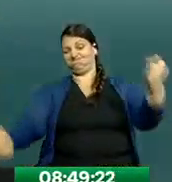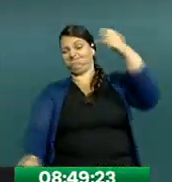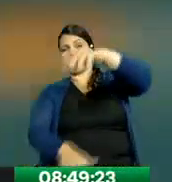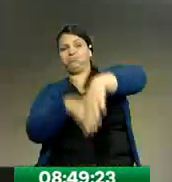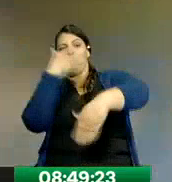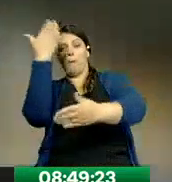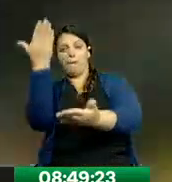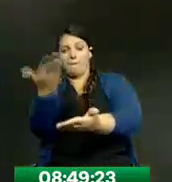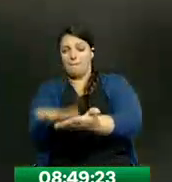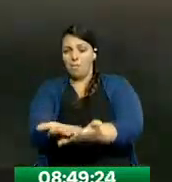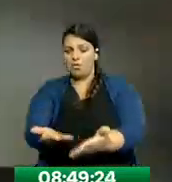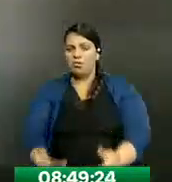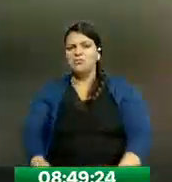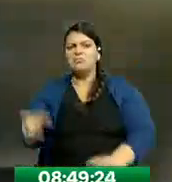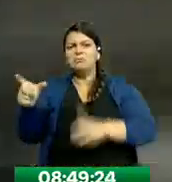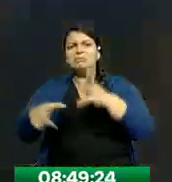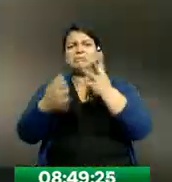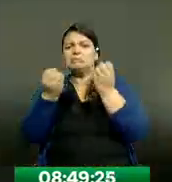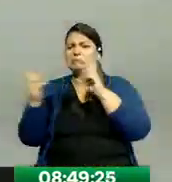gigante no puede hacer nada,